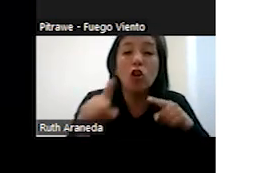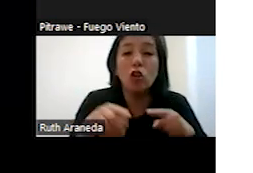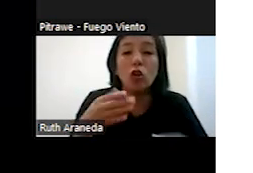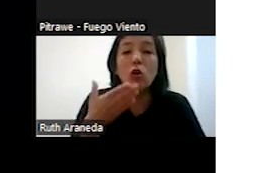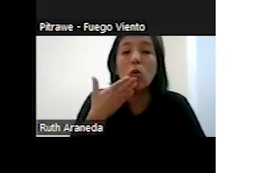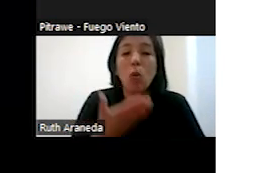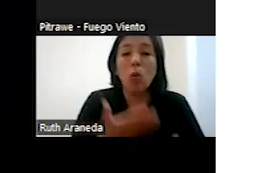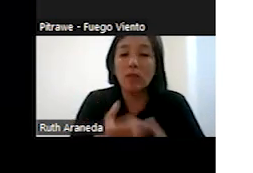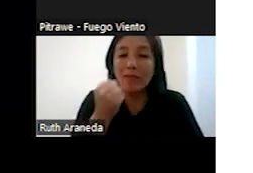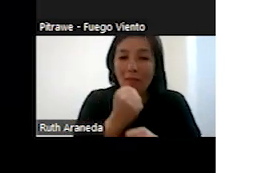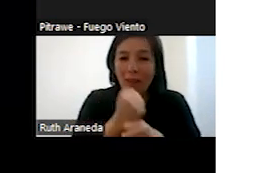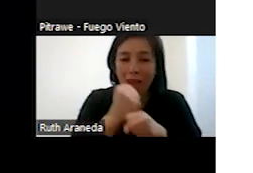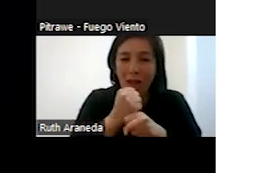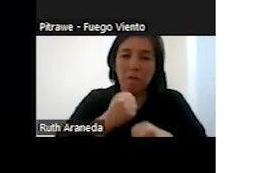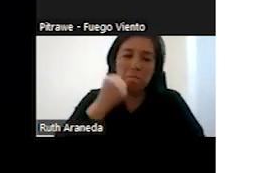excavaron